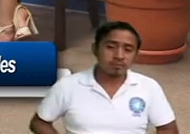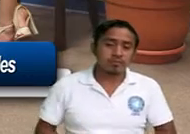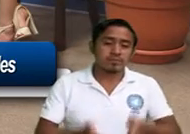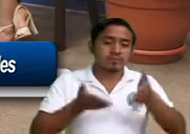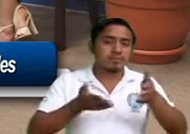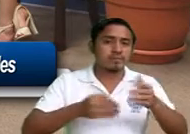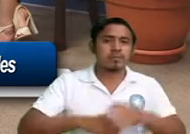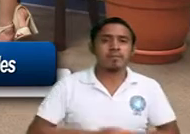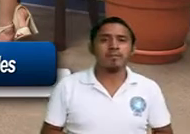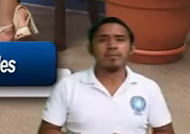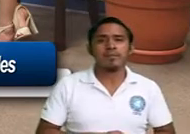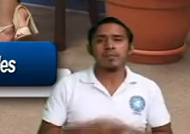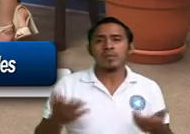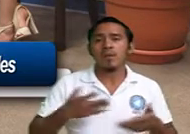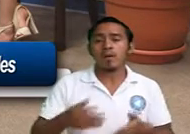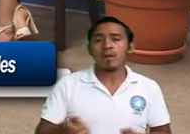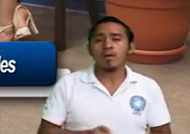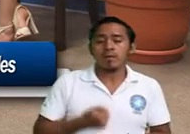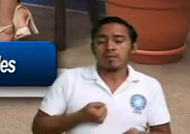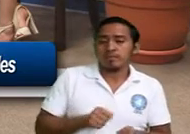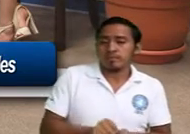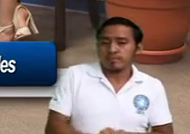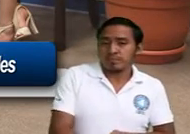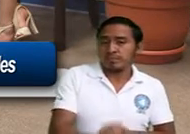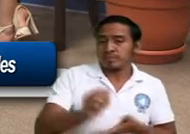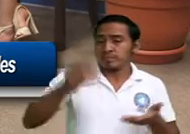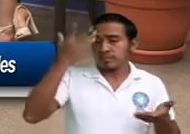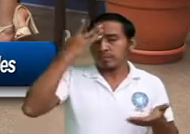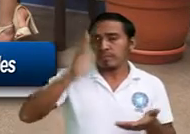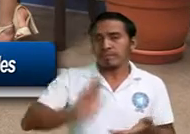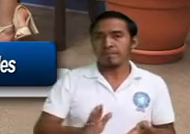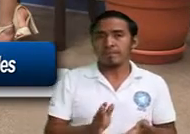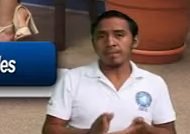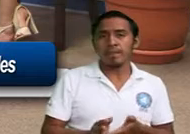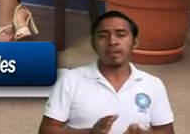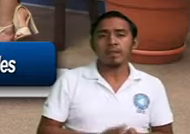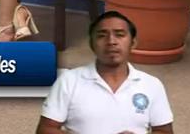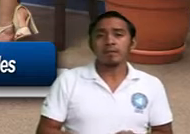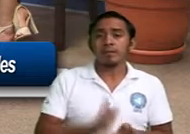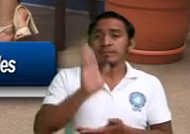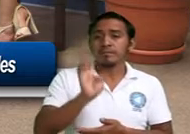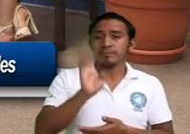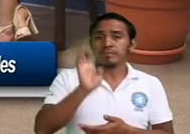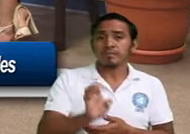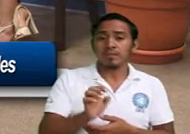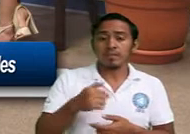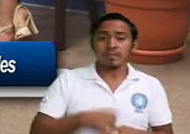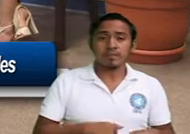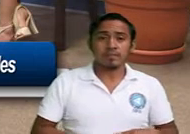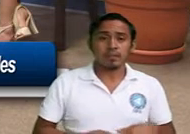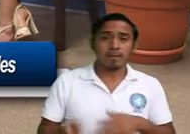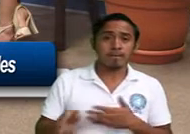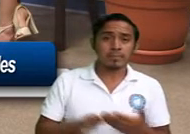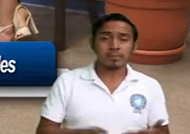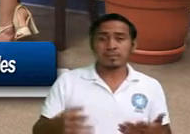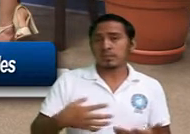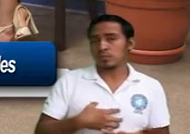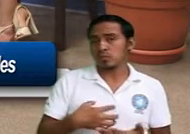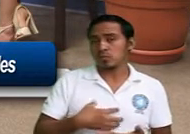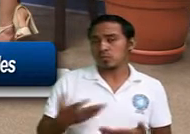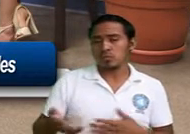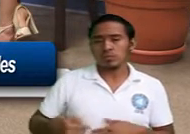Ahora, ¿y cómo es el parto luego de que sabemos de que está un bebé, un feto muerto y el otro está